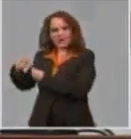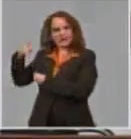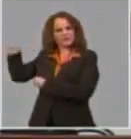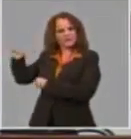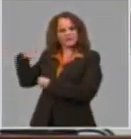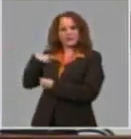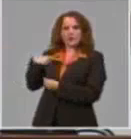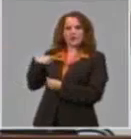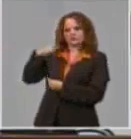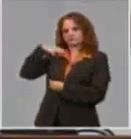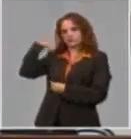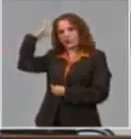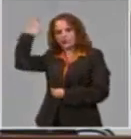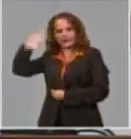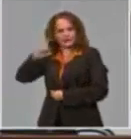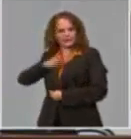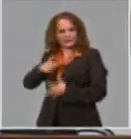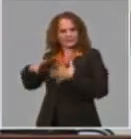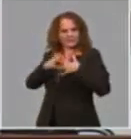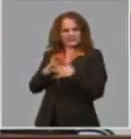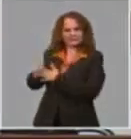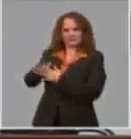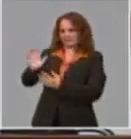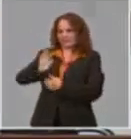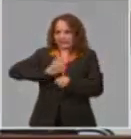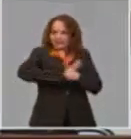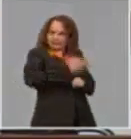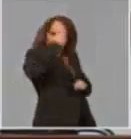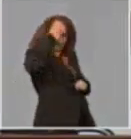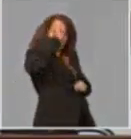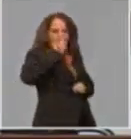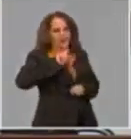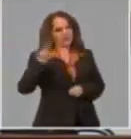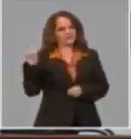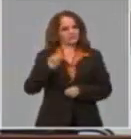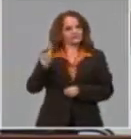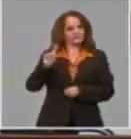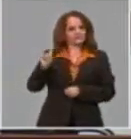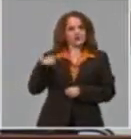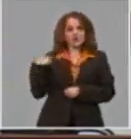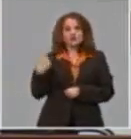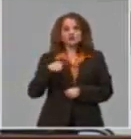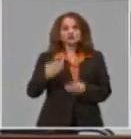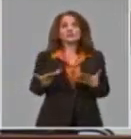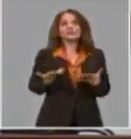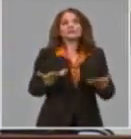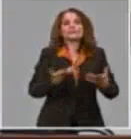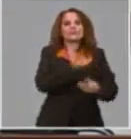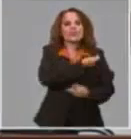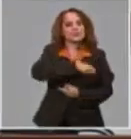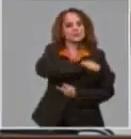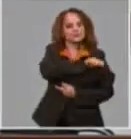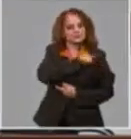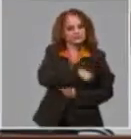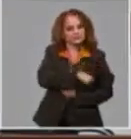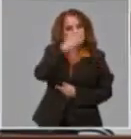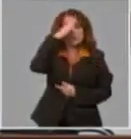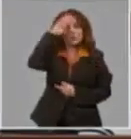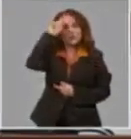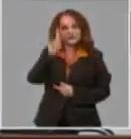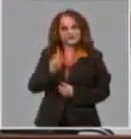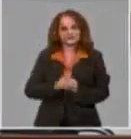del país y cambiar el sistema político. Eso no, nosotros lo debemos al pueblo.